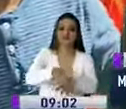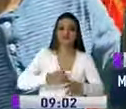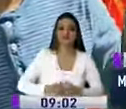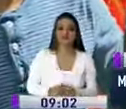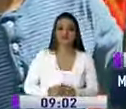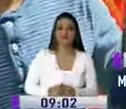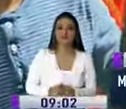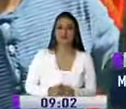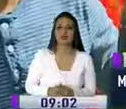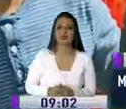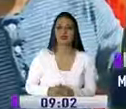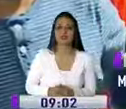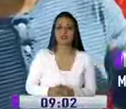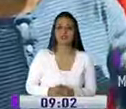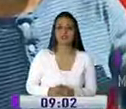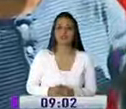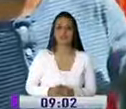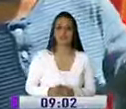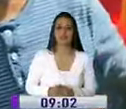manifestación.